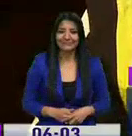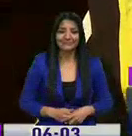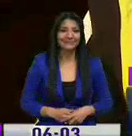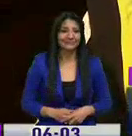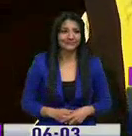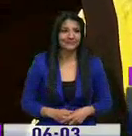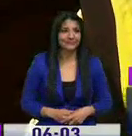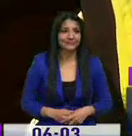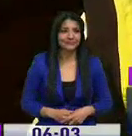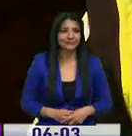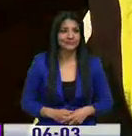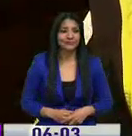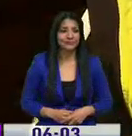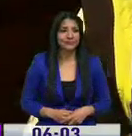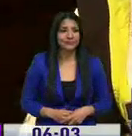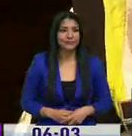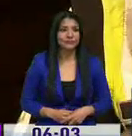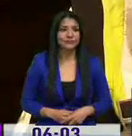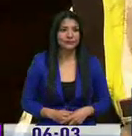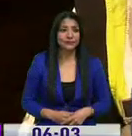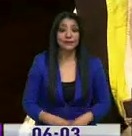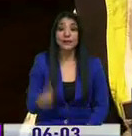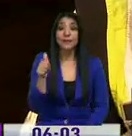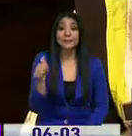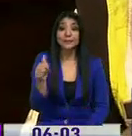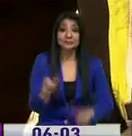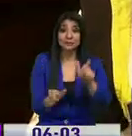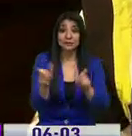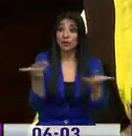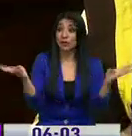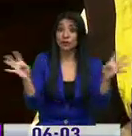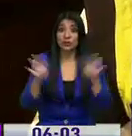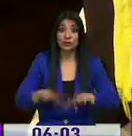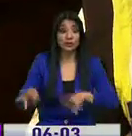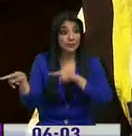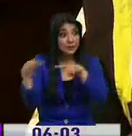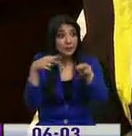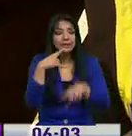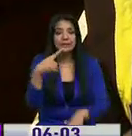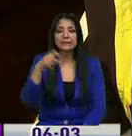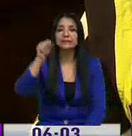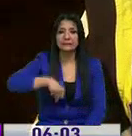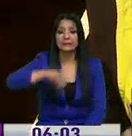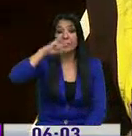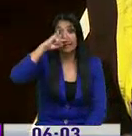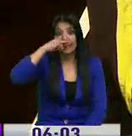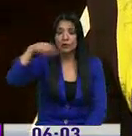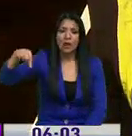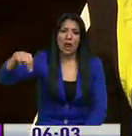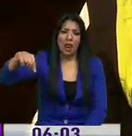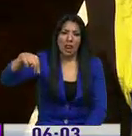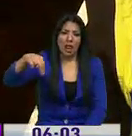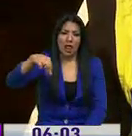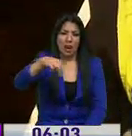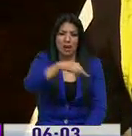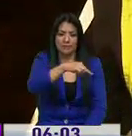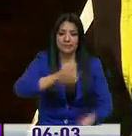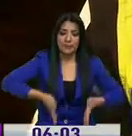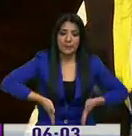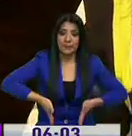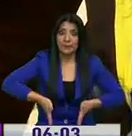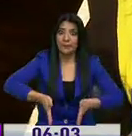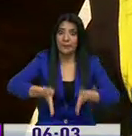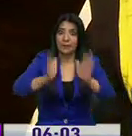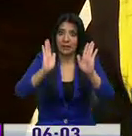aparentemente por versión de los señores moradores informan que un niño se cruza la vida tal vez